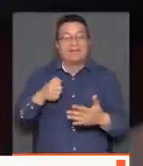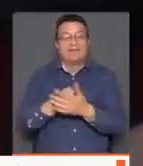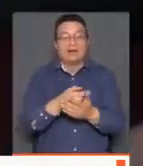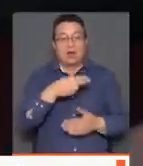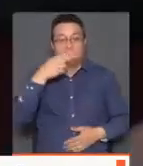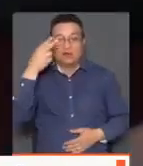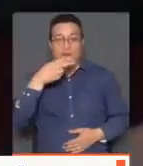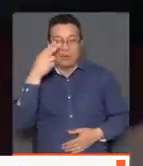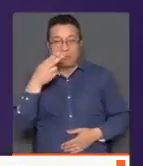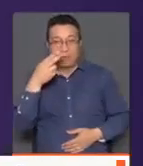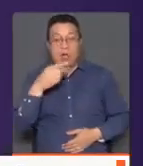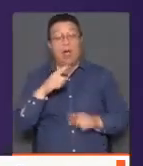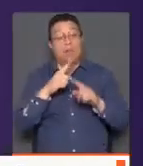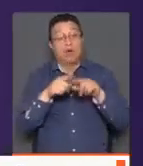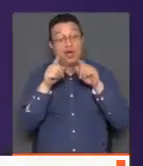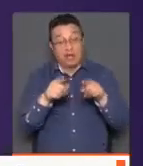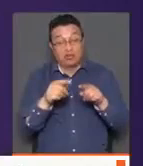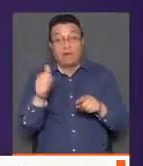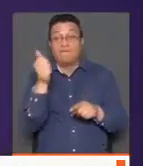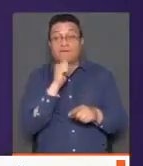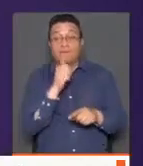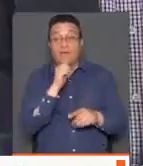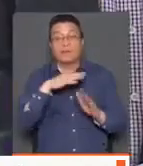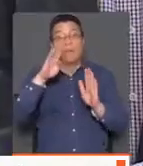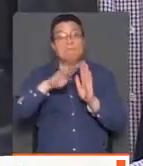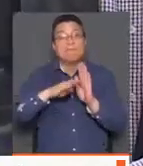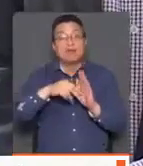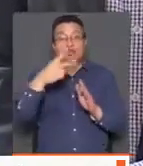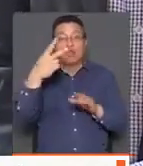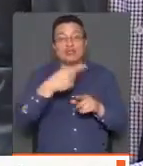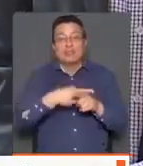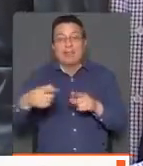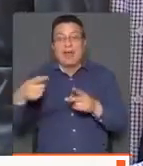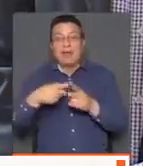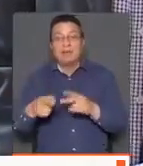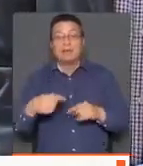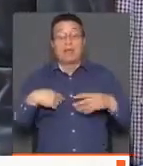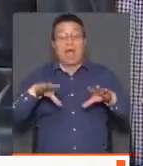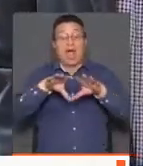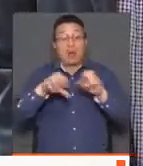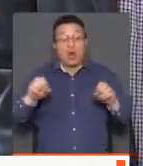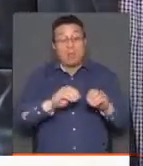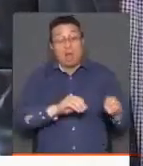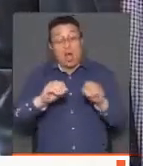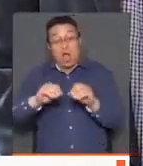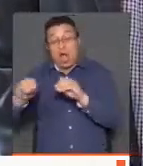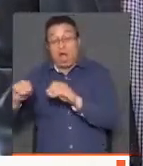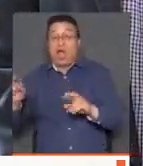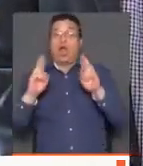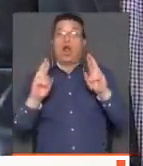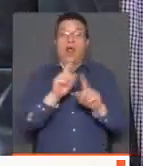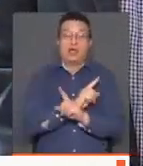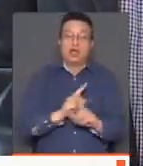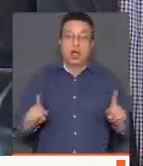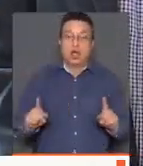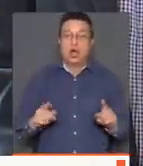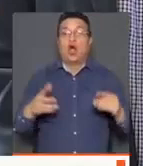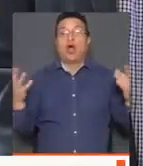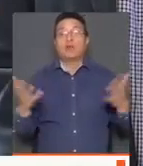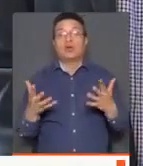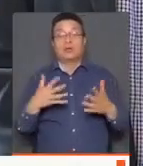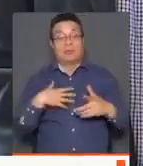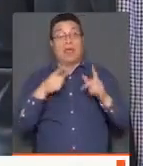para ello quedan menos de 2 semanas. Espero que este acuerdo no se siga dilatando, porque quienes hicieron